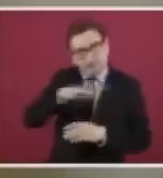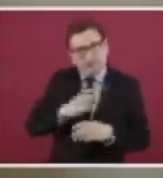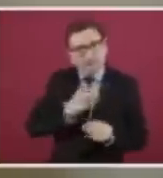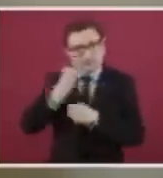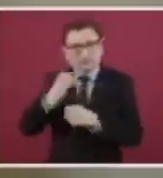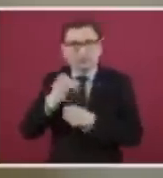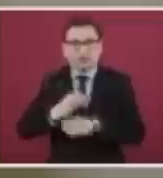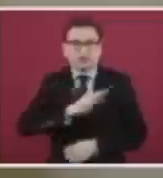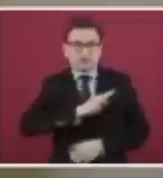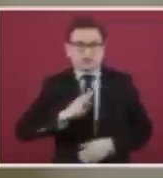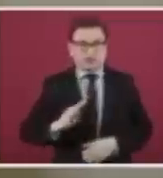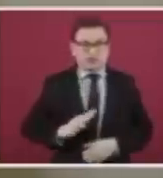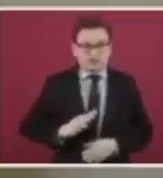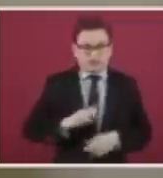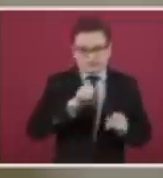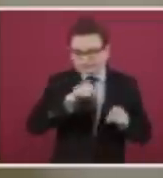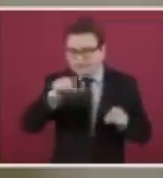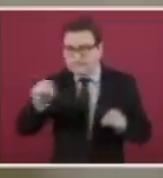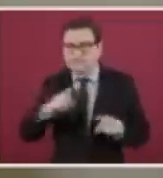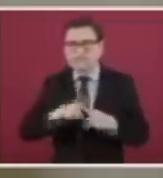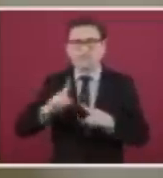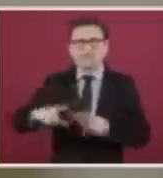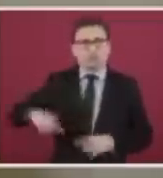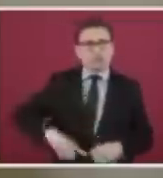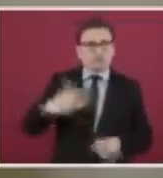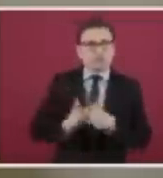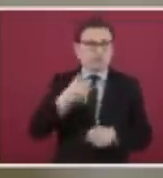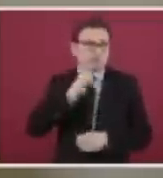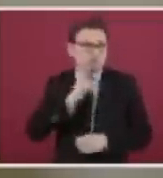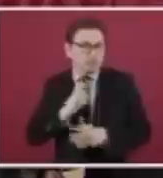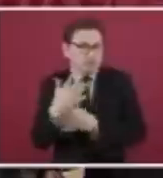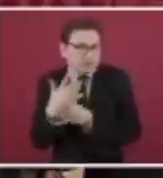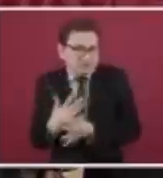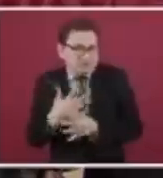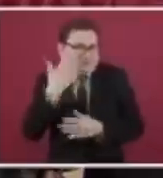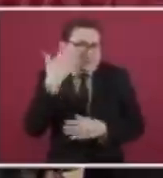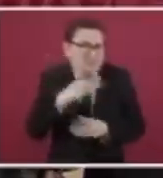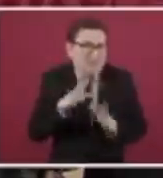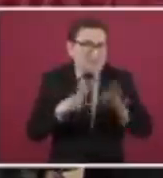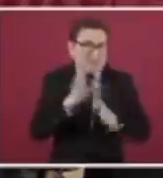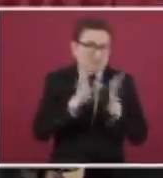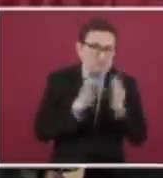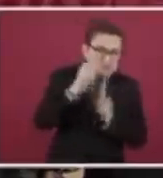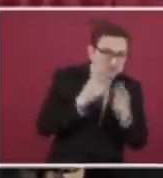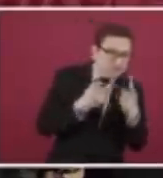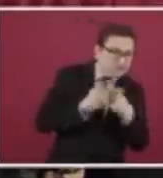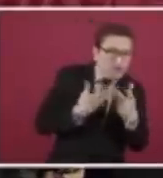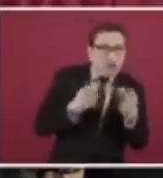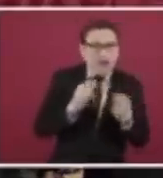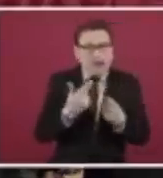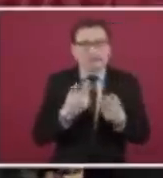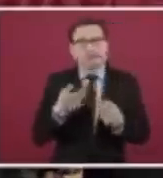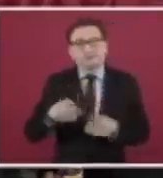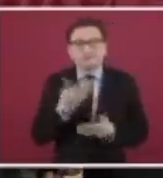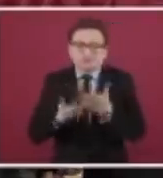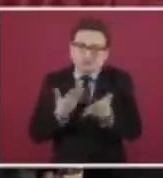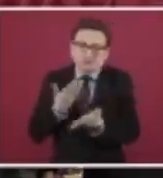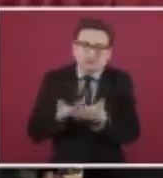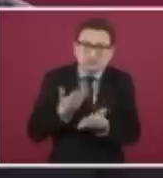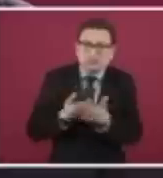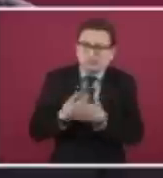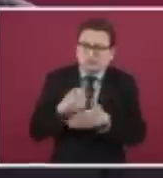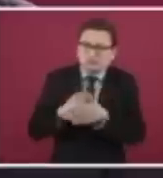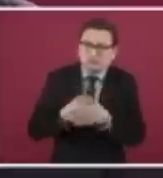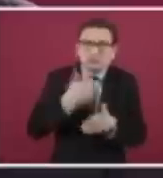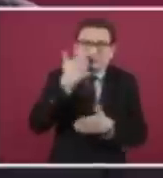en los municipios en particular. La gobernadora dice que sabe que hay una controversia constitucional, sin embargo insiste persistentemente en el tema de